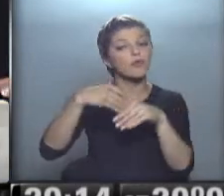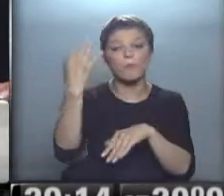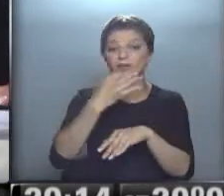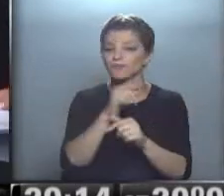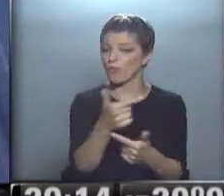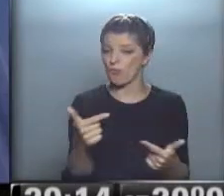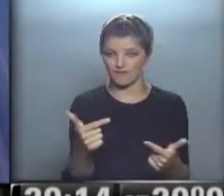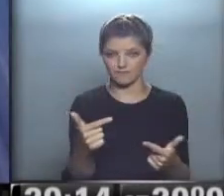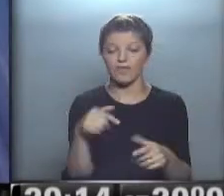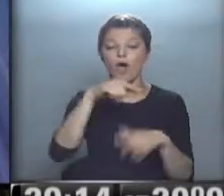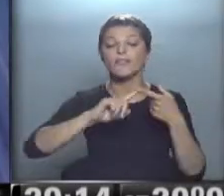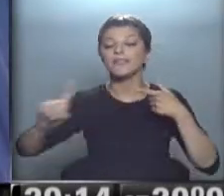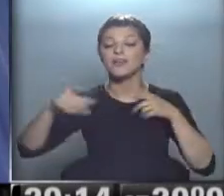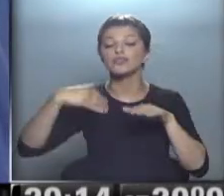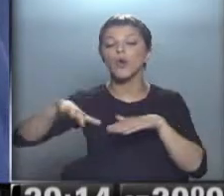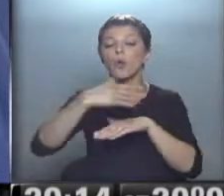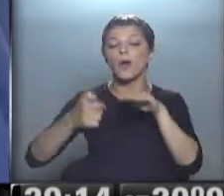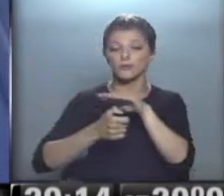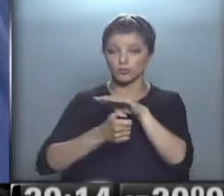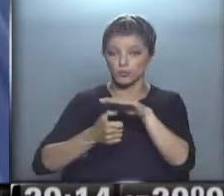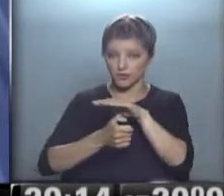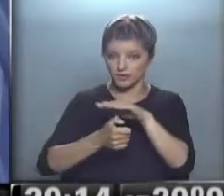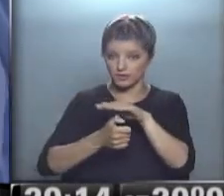Urgente, nos vamos a Tortuguitas, allí está Leila. Leila.